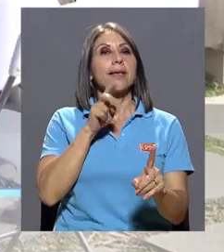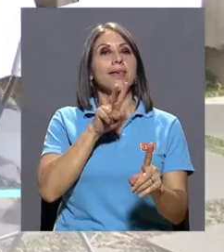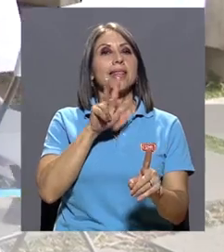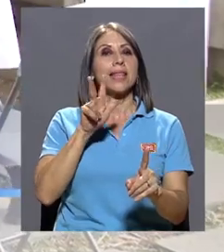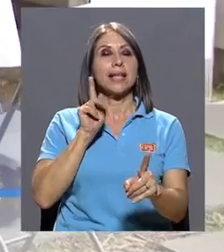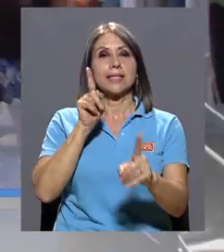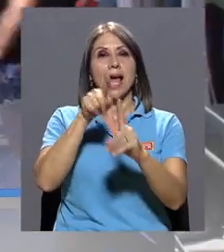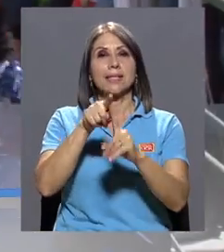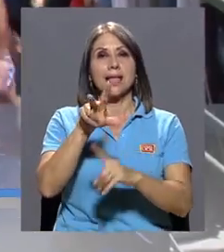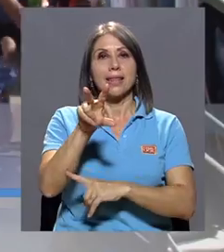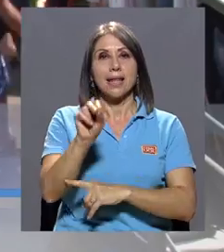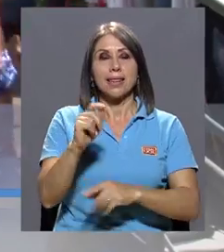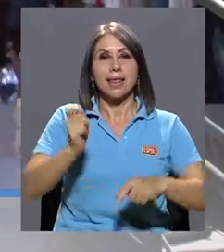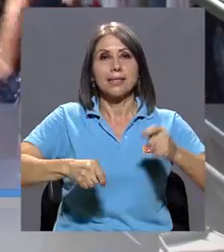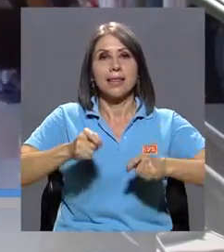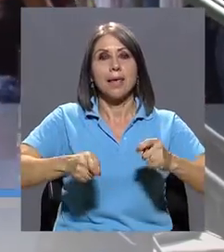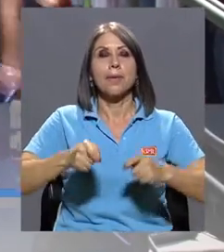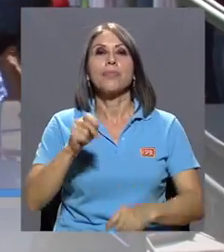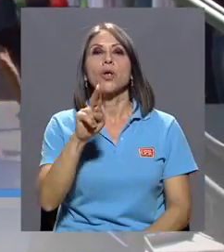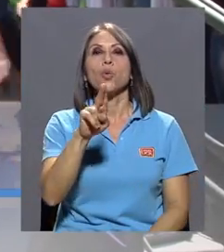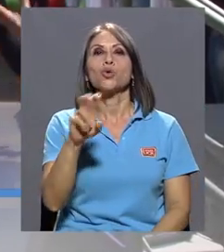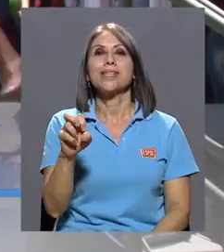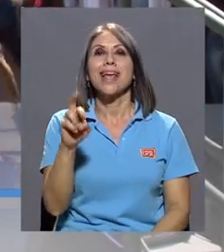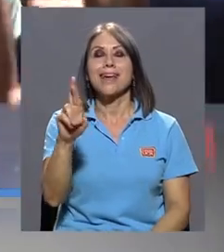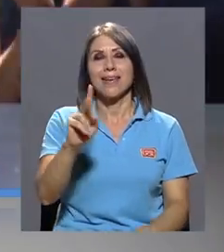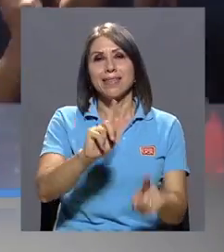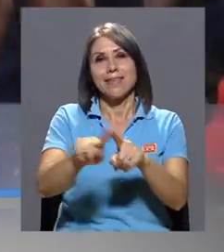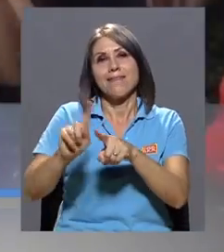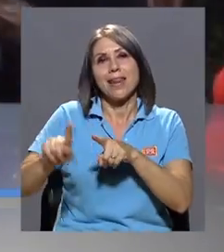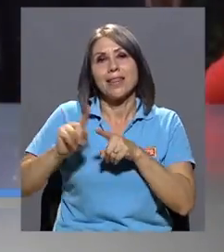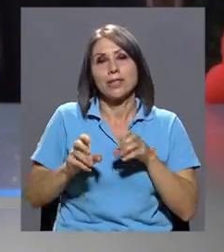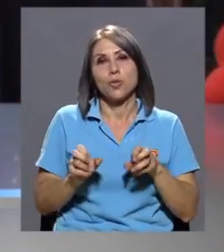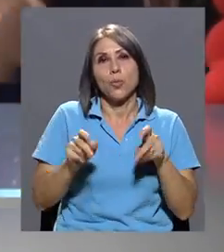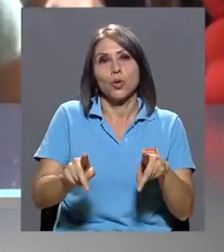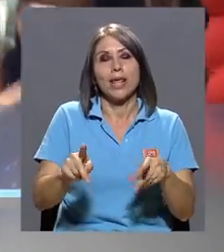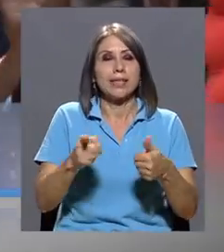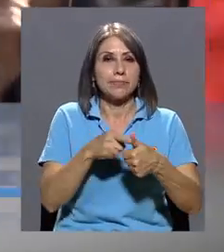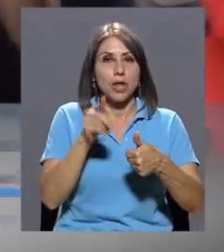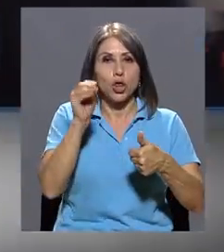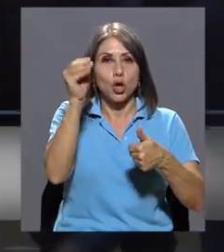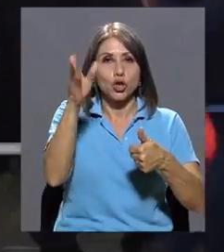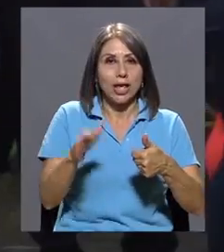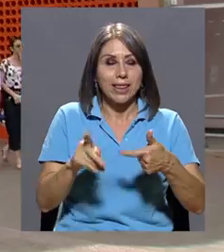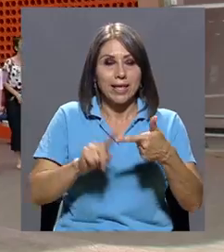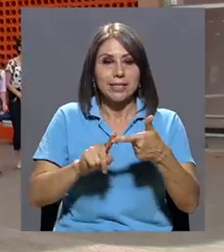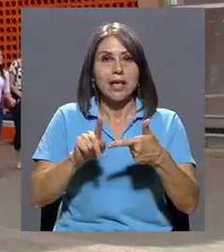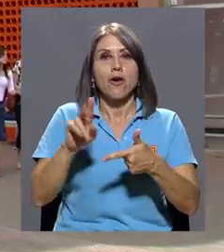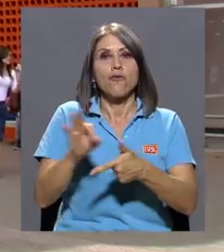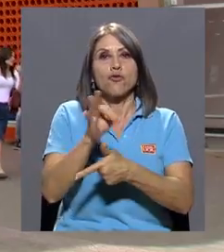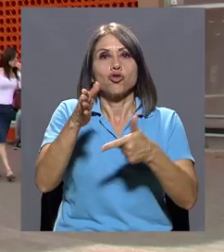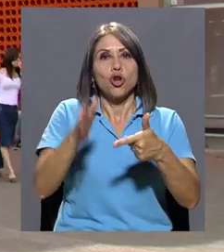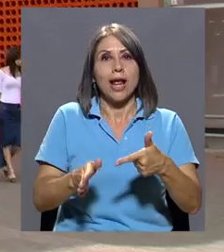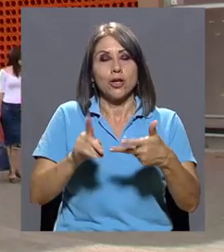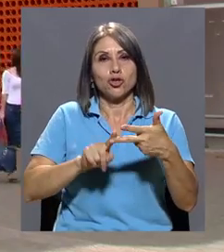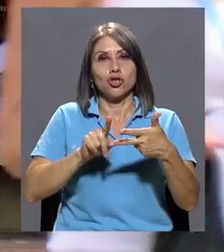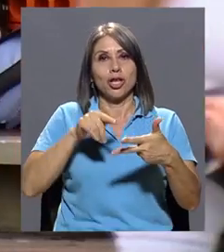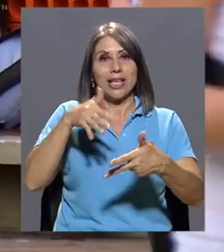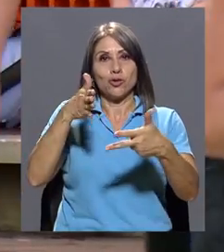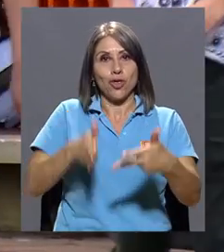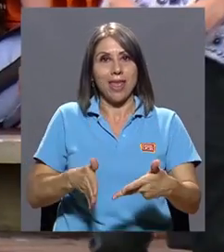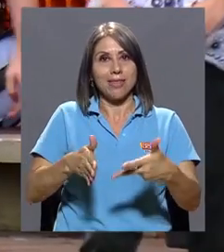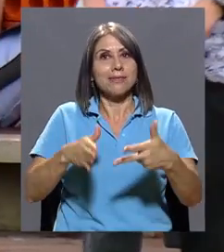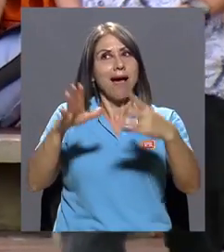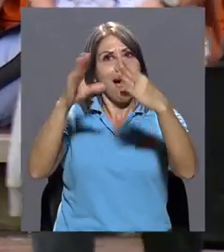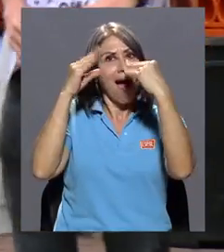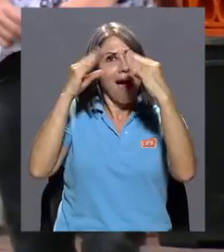Del 23 al 30 de septiembre, la UCR tendrá diferentes espacios para que docentes, funcionarios y estudiantes se informen y